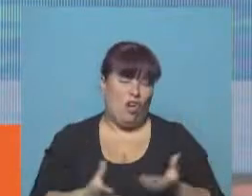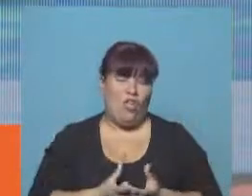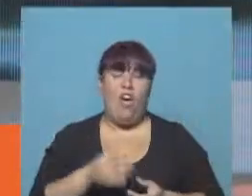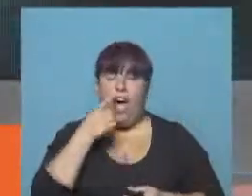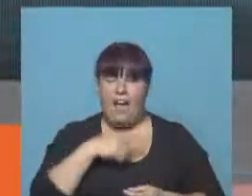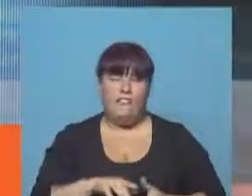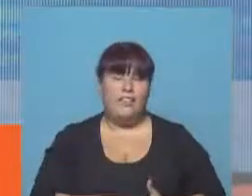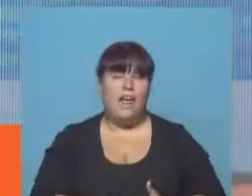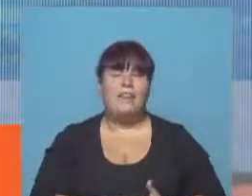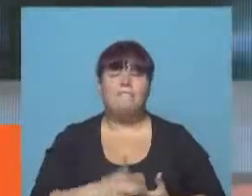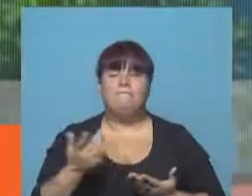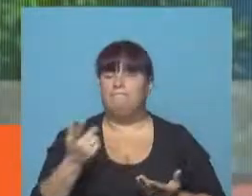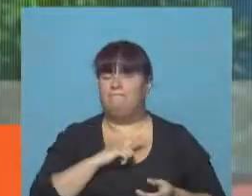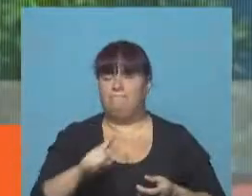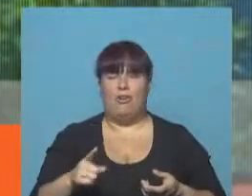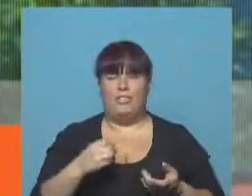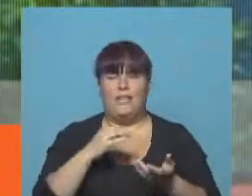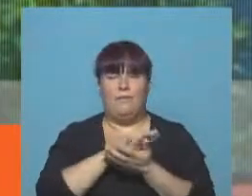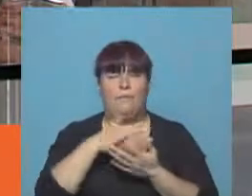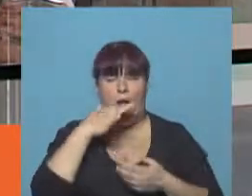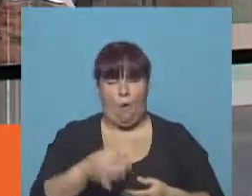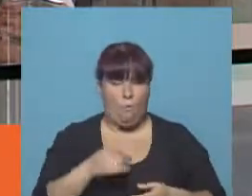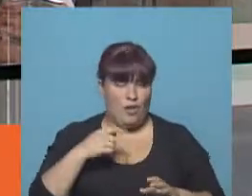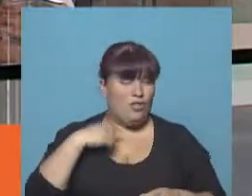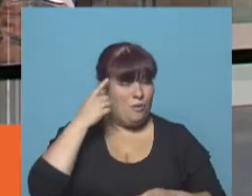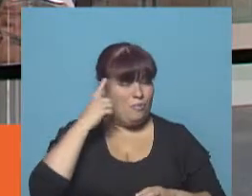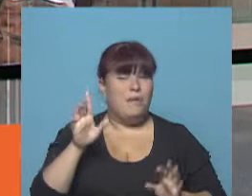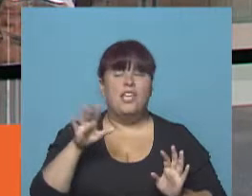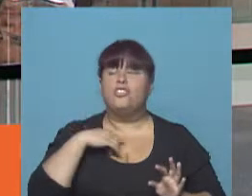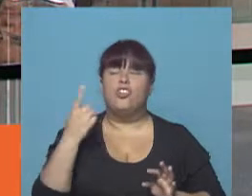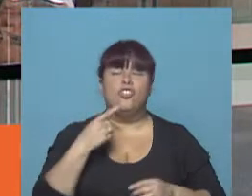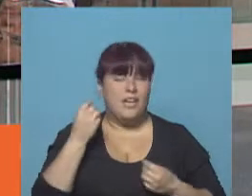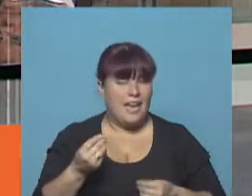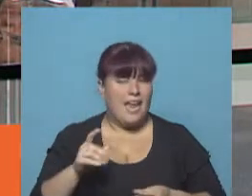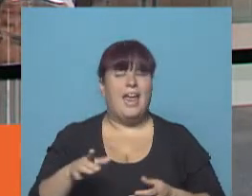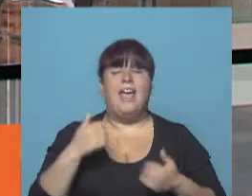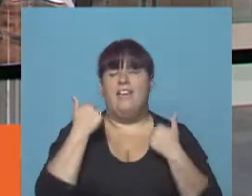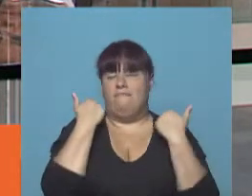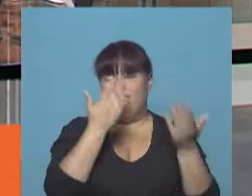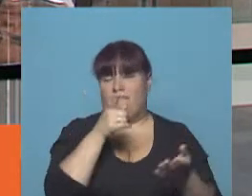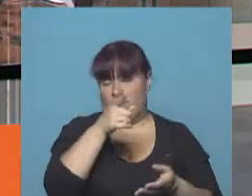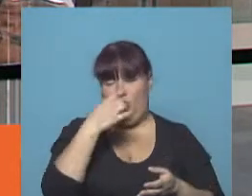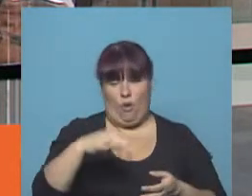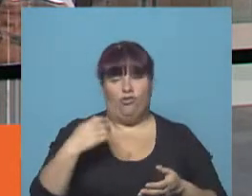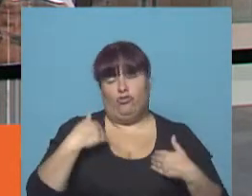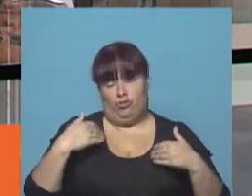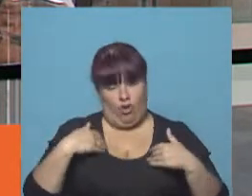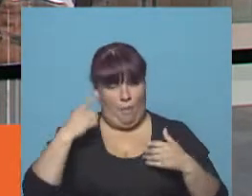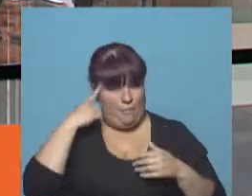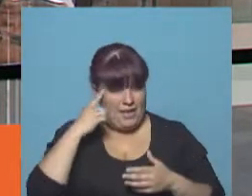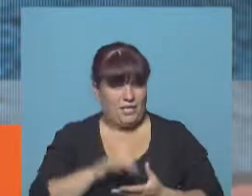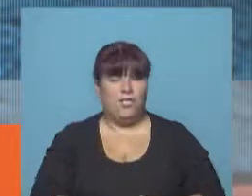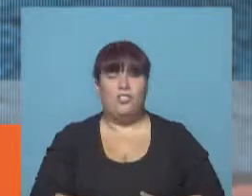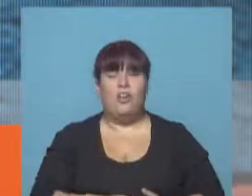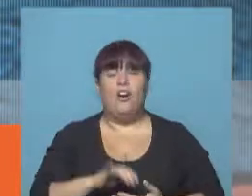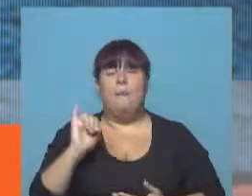termina siendo imposible de darle cumplimiento. Creo que nosotros lo que hacemos es devolverle la facultad. Yo personalmente creo que la